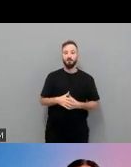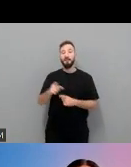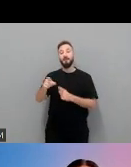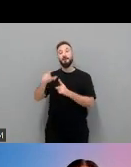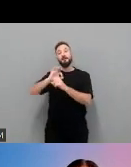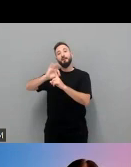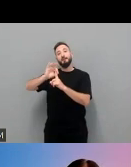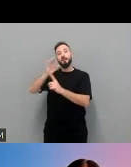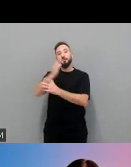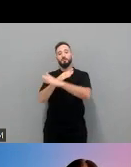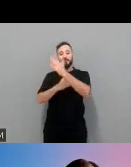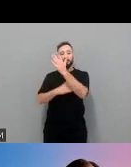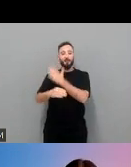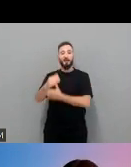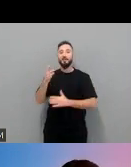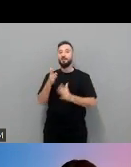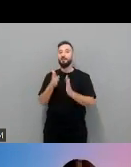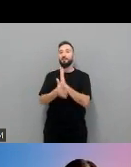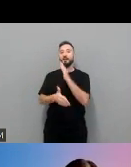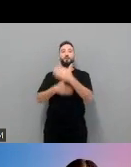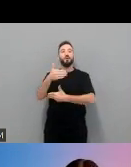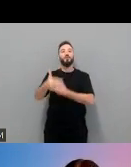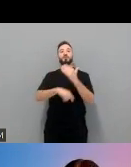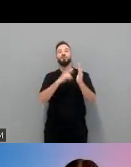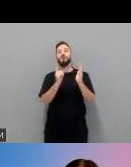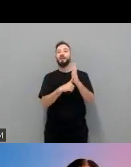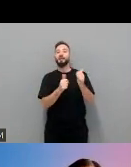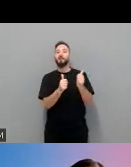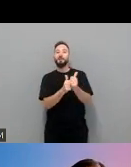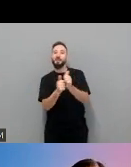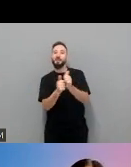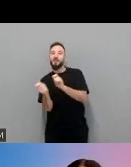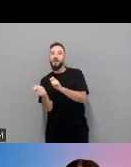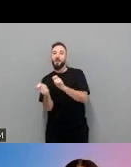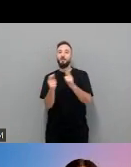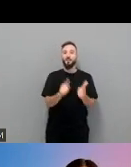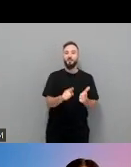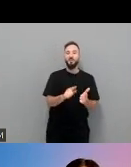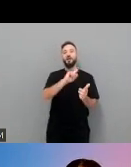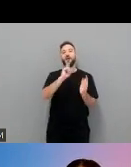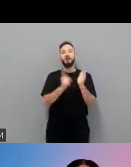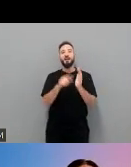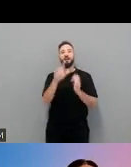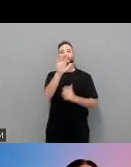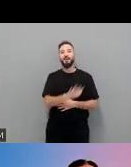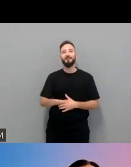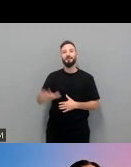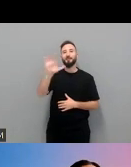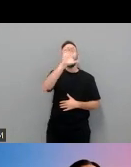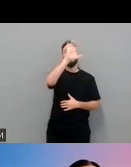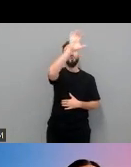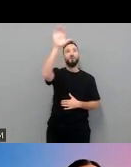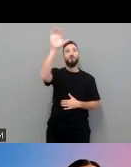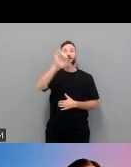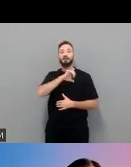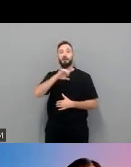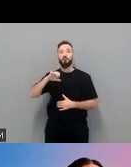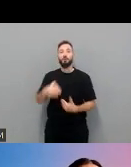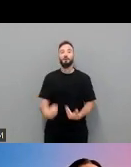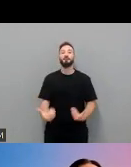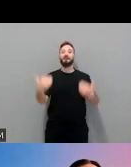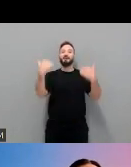El grado de discapacidad es un proceso similar al de la ley de dependencia, exactamente lo mismo, es la ley estatal, pero son las comunidades autónomas quienes se encargan de